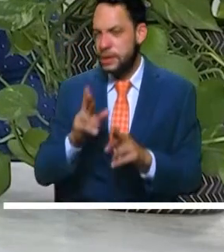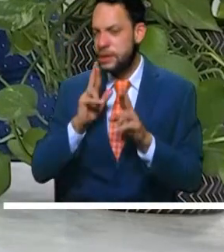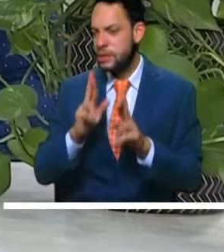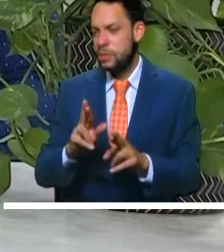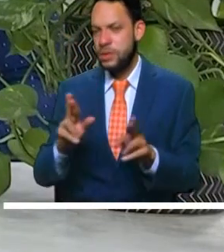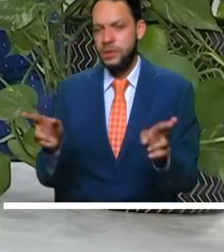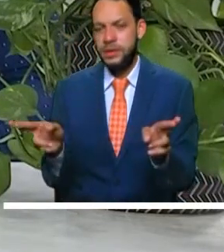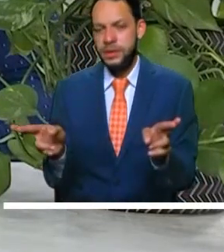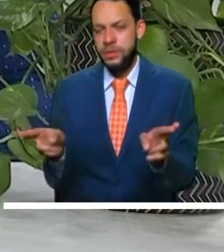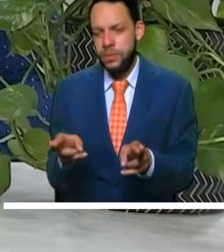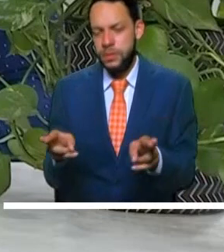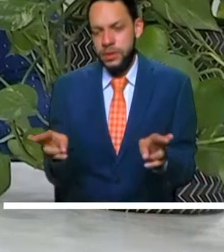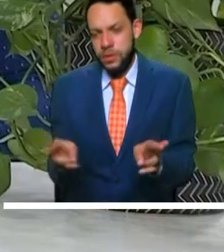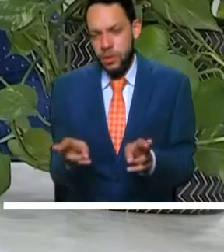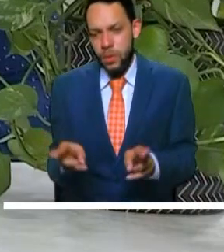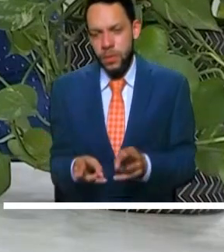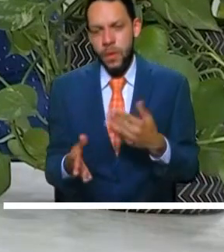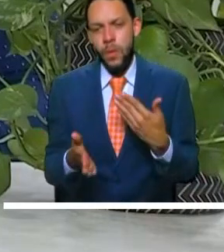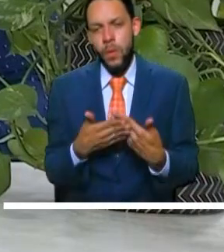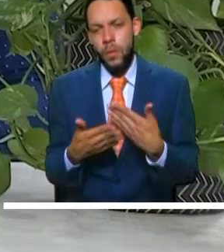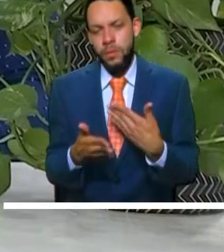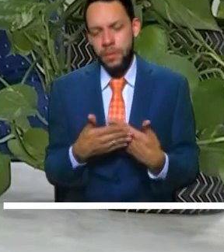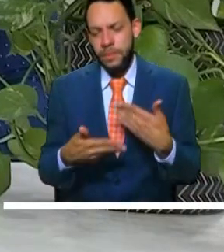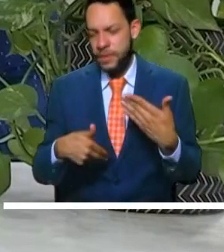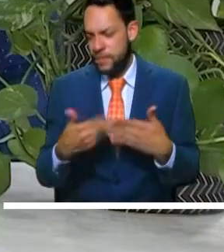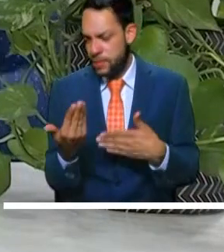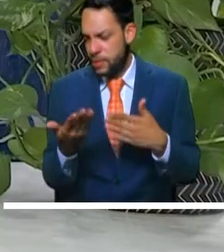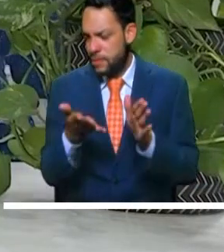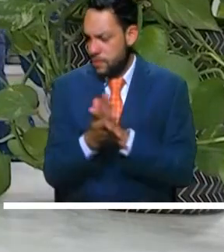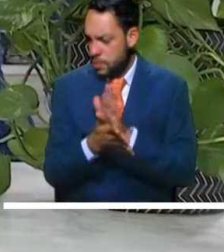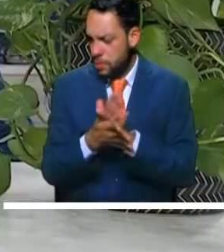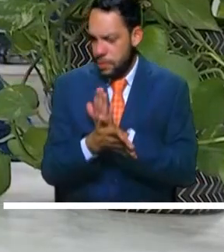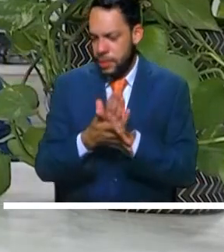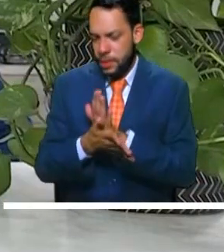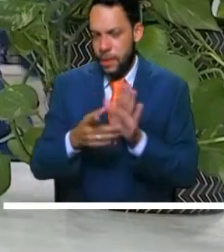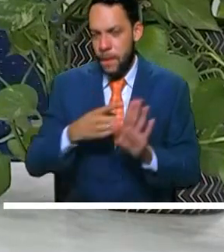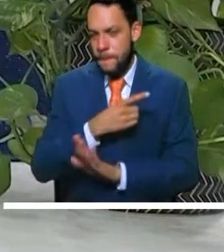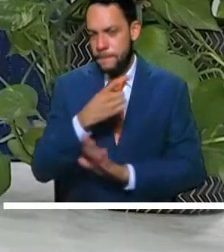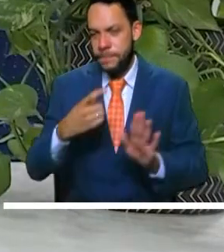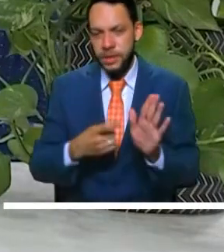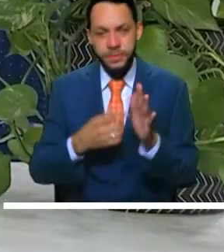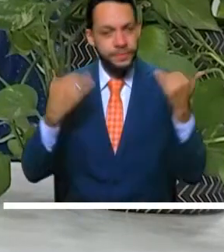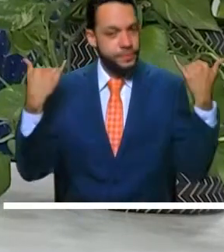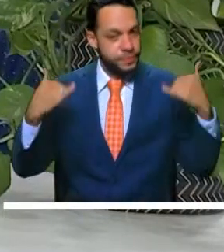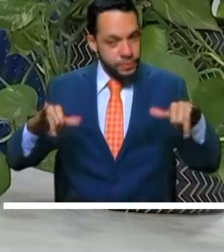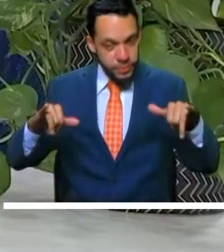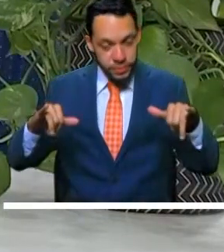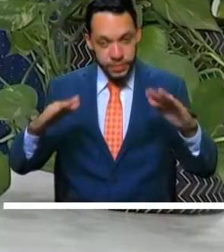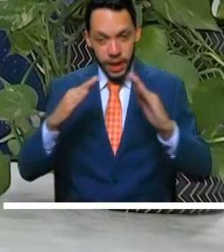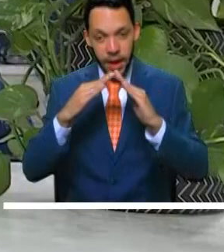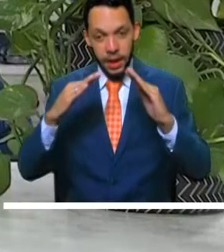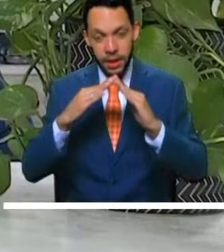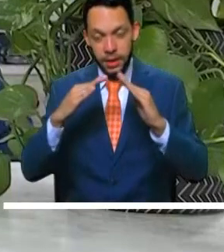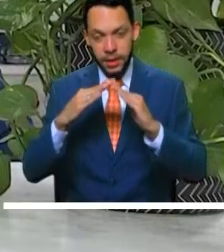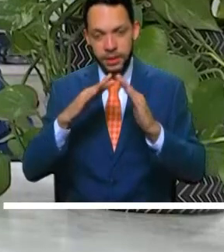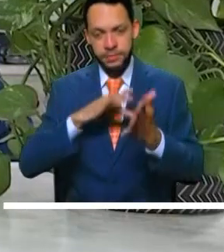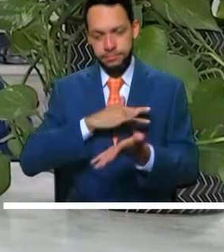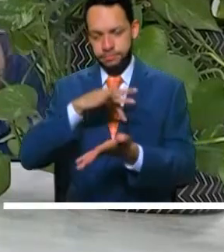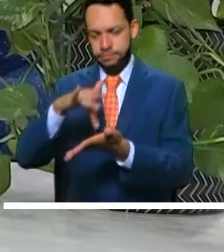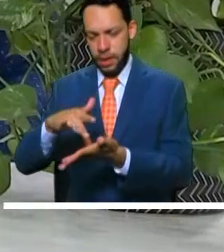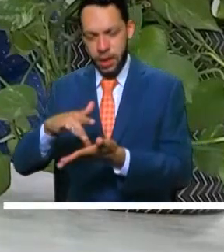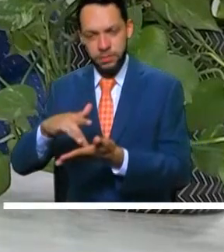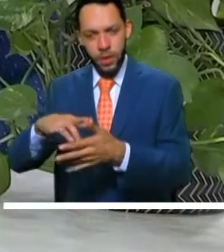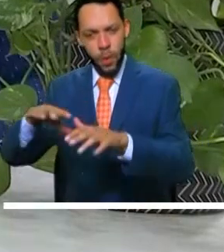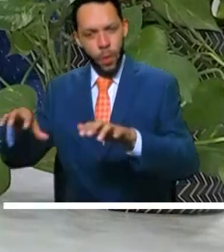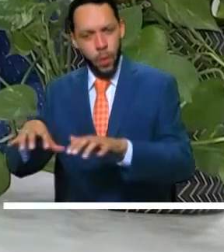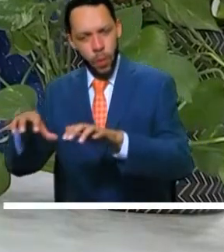esa información tan valiosa que surge de las consultas médicas y ayudarte para que cuando regreses a tu casa a hacer tu vida